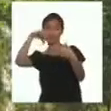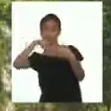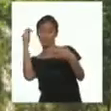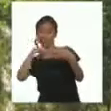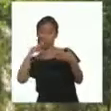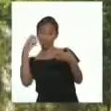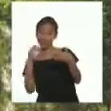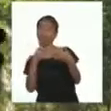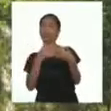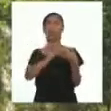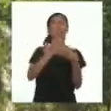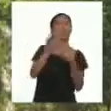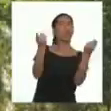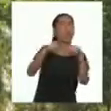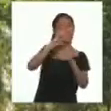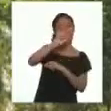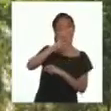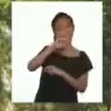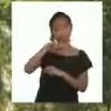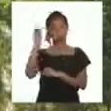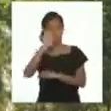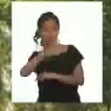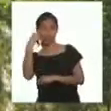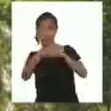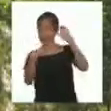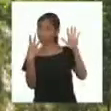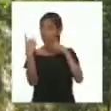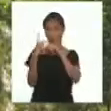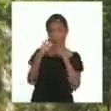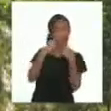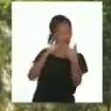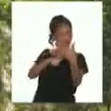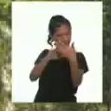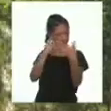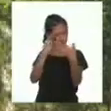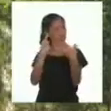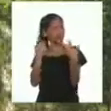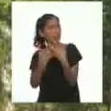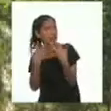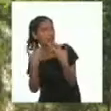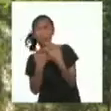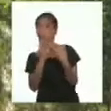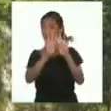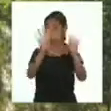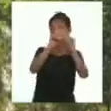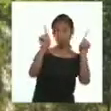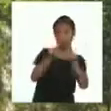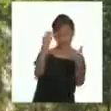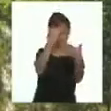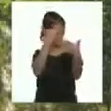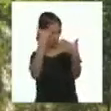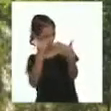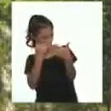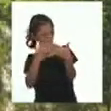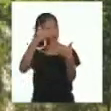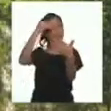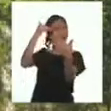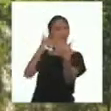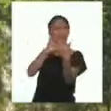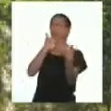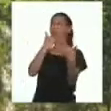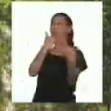Pancho Fierro en el siglo XIX. Este pintor representaba en sus cuadros escenas de la